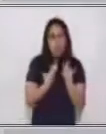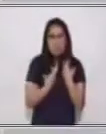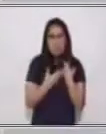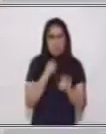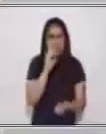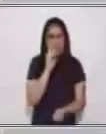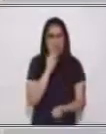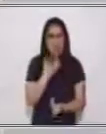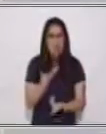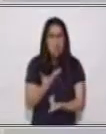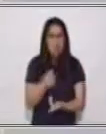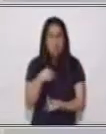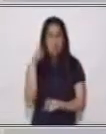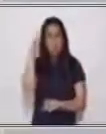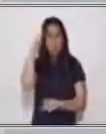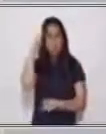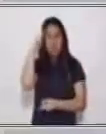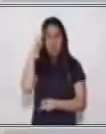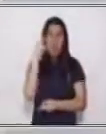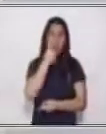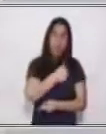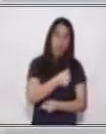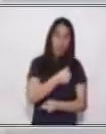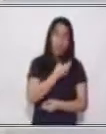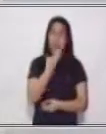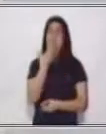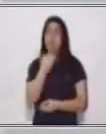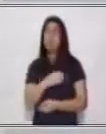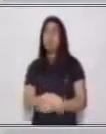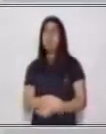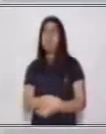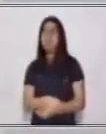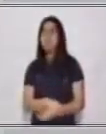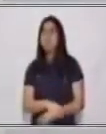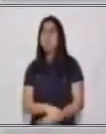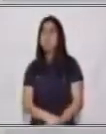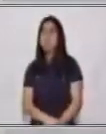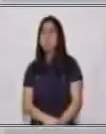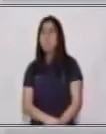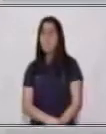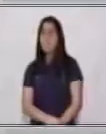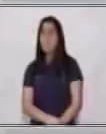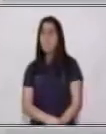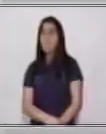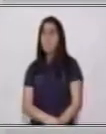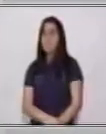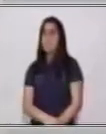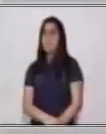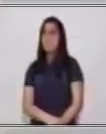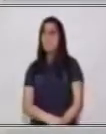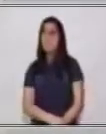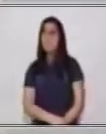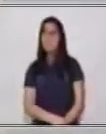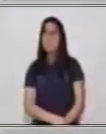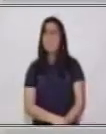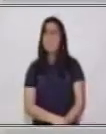el x cuadrado, entonces por lo tanto al no existir es 0. Entonces quiere decir que en esta ecuación